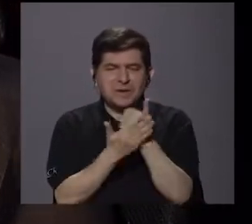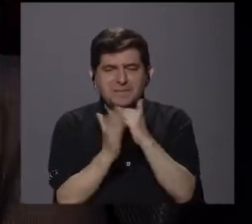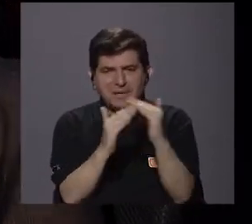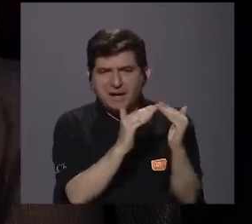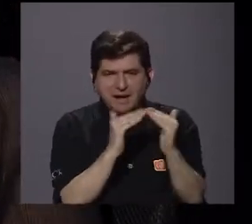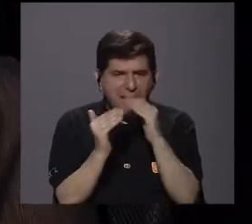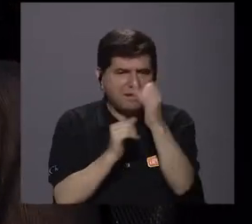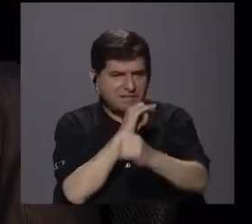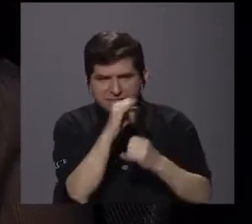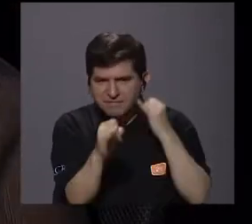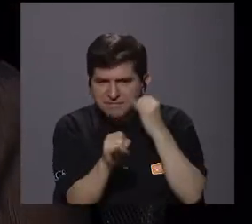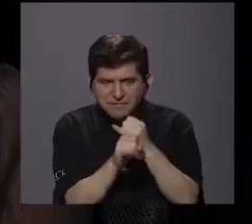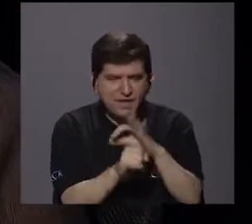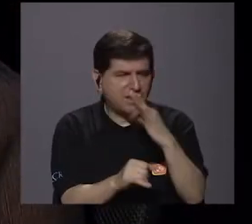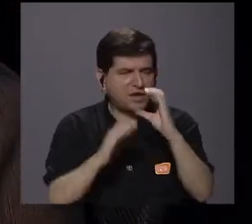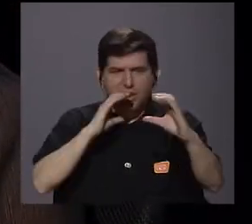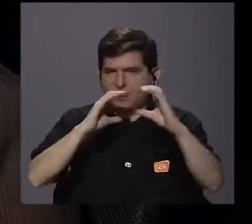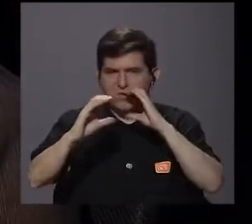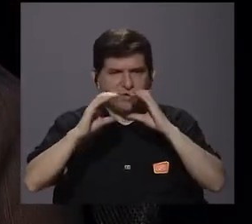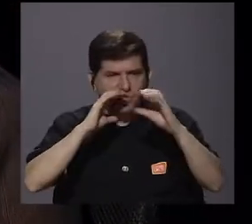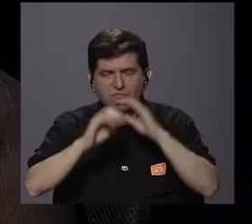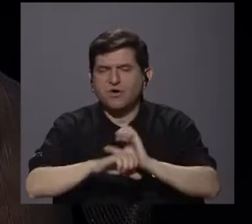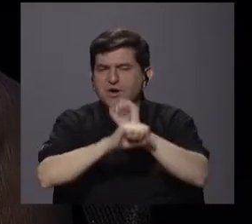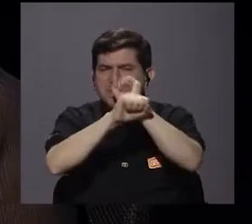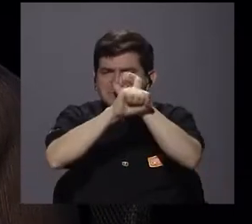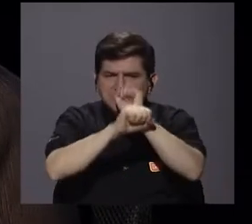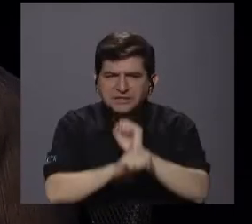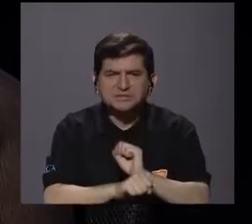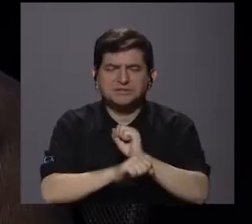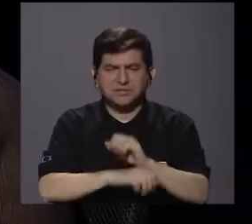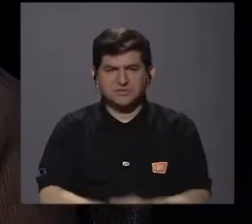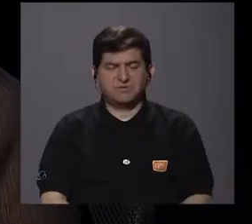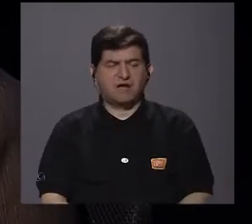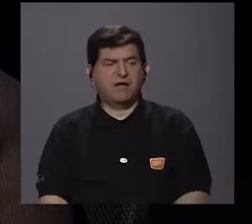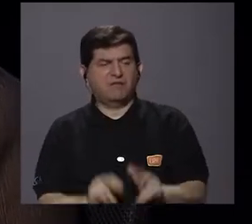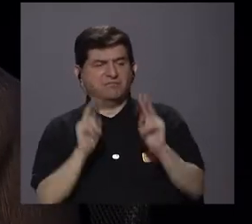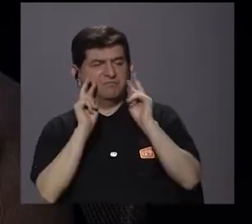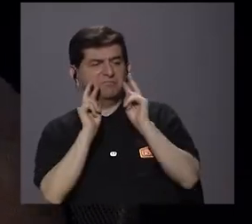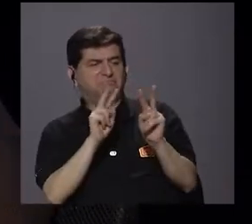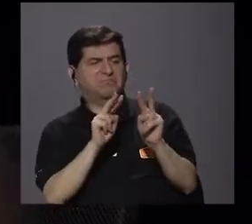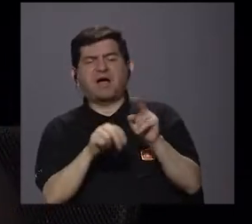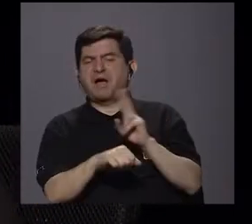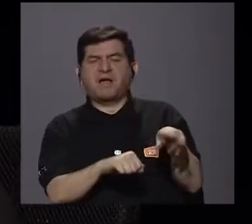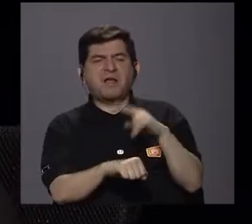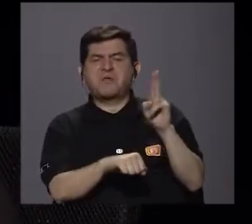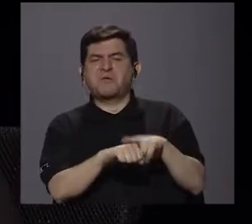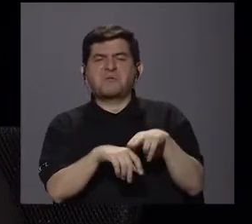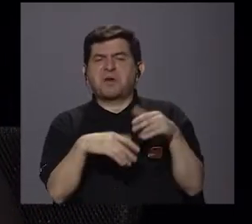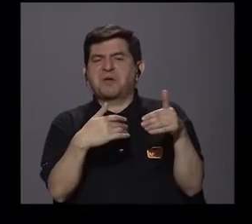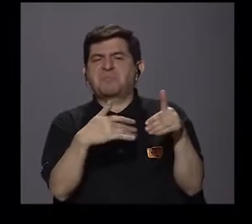comunidad internacional y de los medios de comunicación tradicionales a verlo como algo normal.